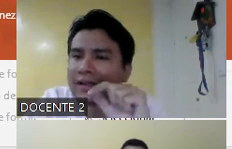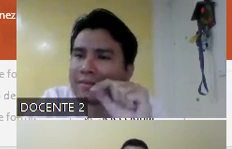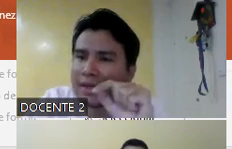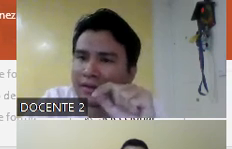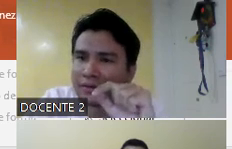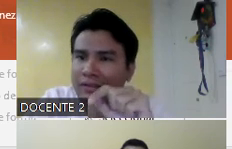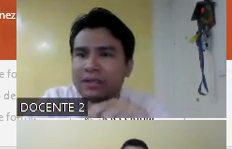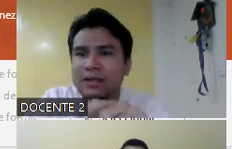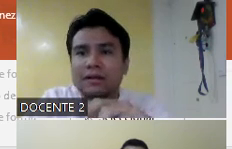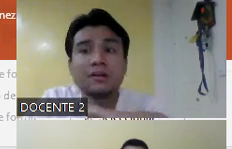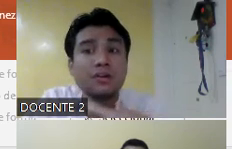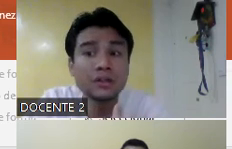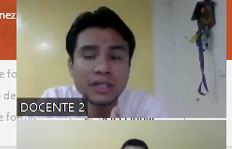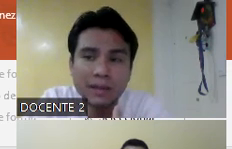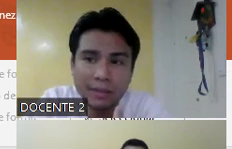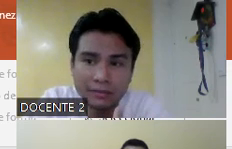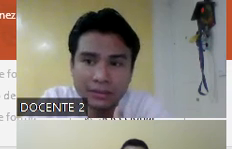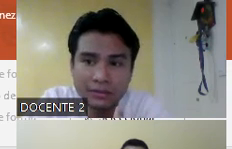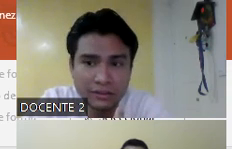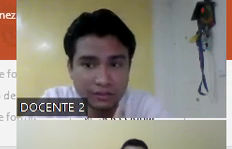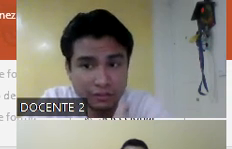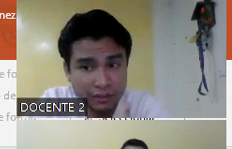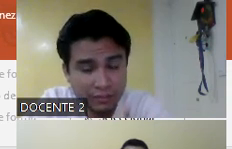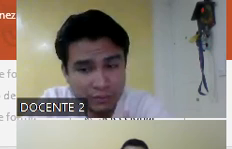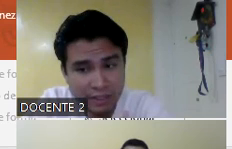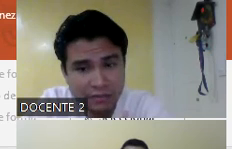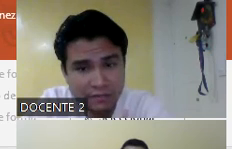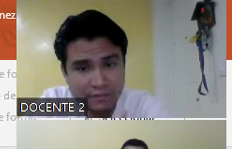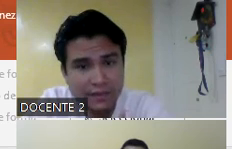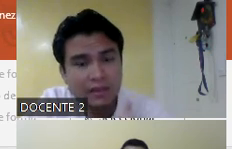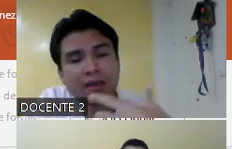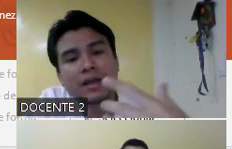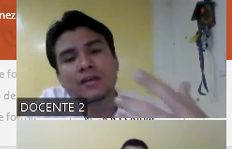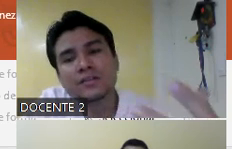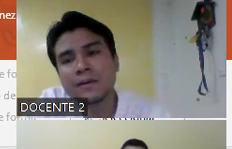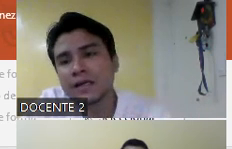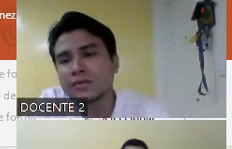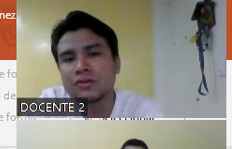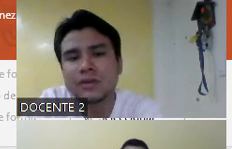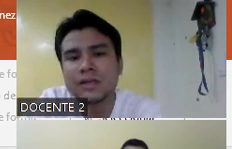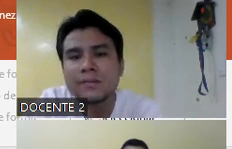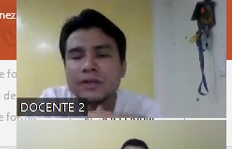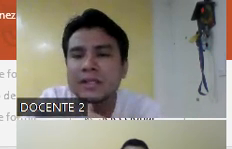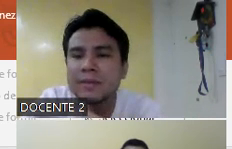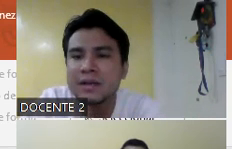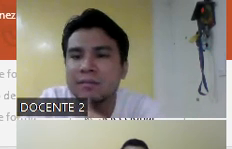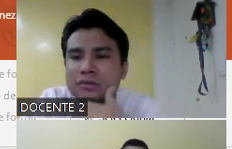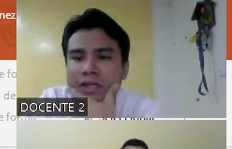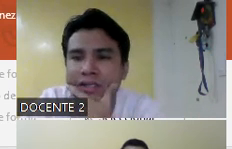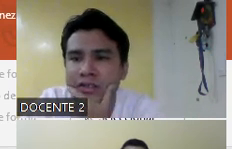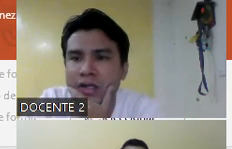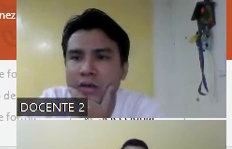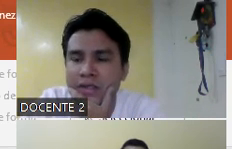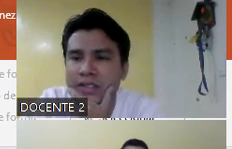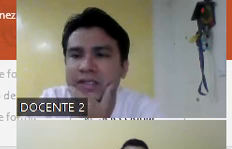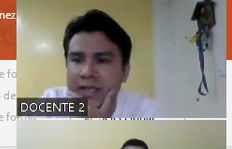son tratamientos no terapéuticos que nosotros estamos viendo que nos lleva a eso. Yo, ejemplo, ahorita me llama mucho